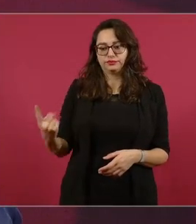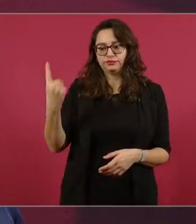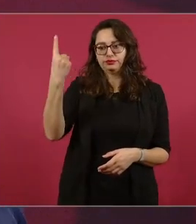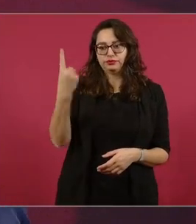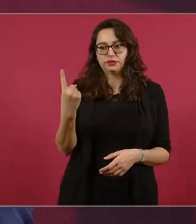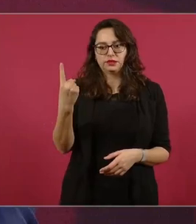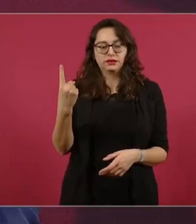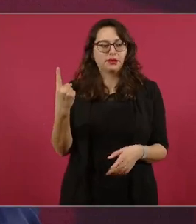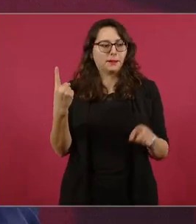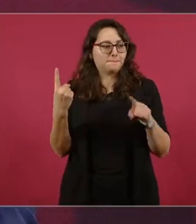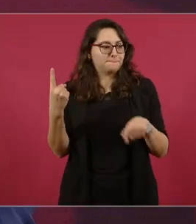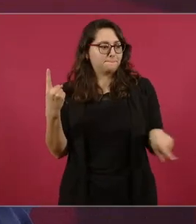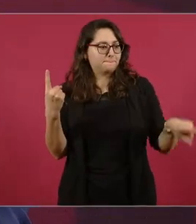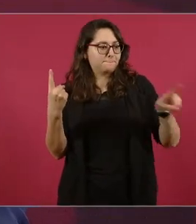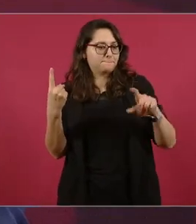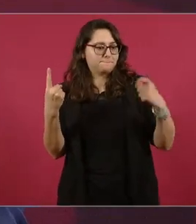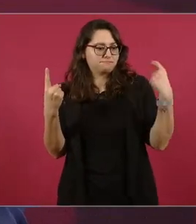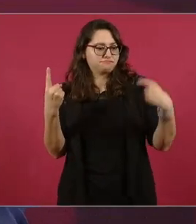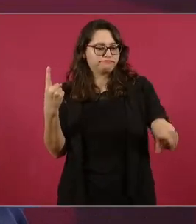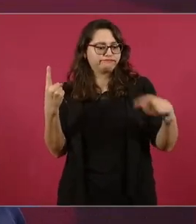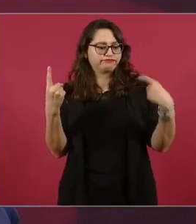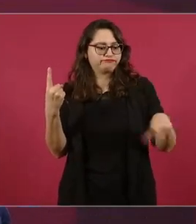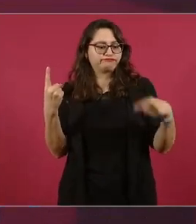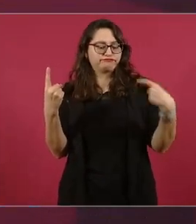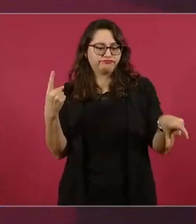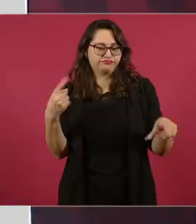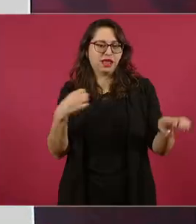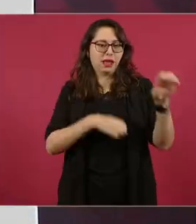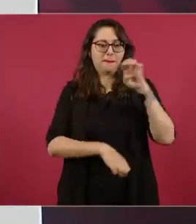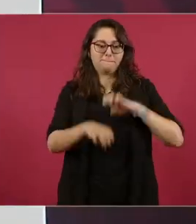sobre todo el grupo Monterrey,